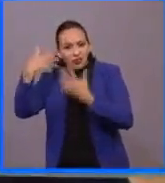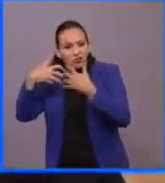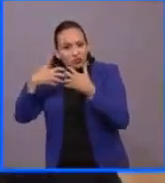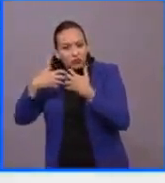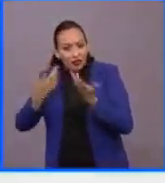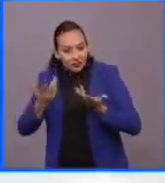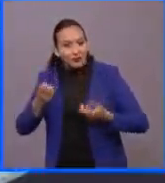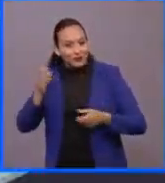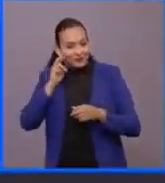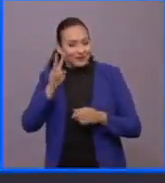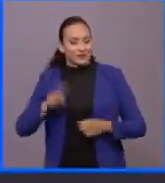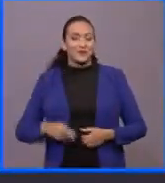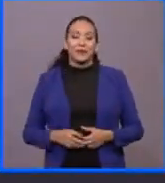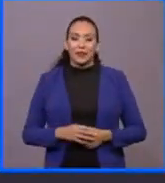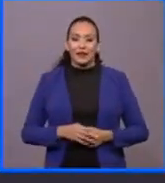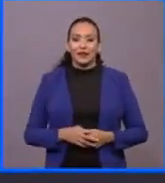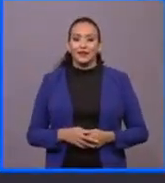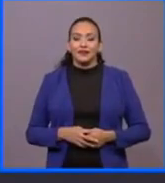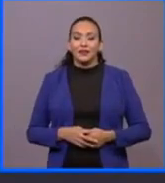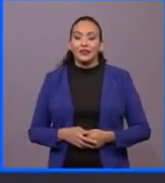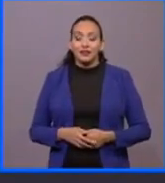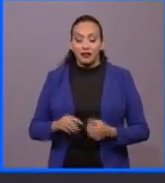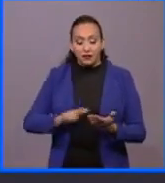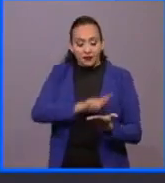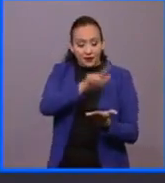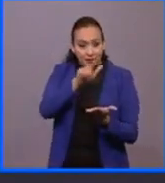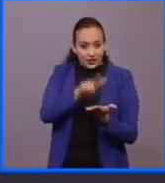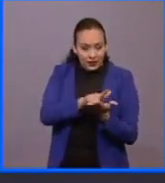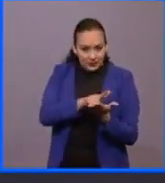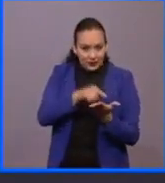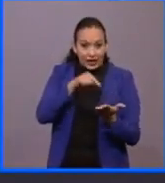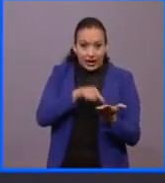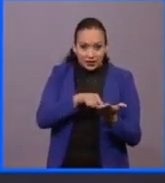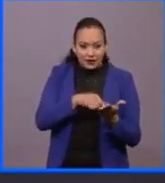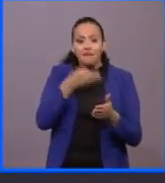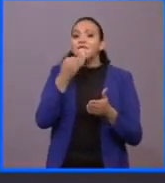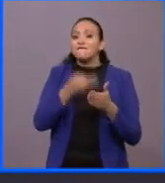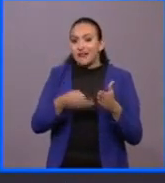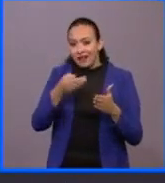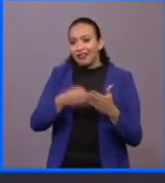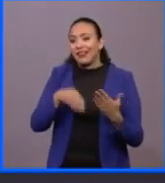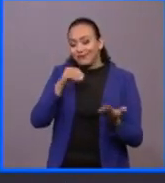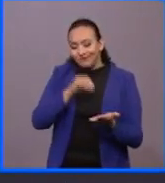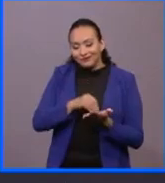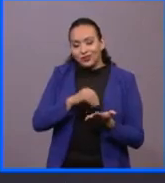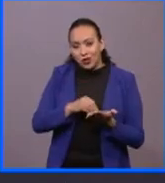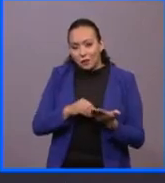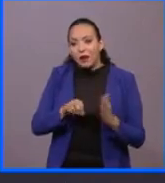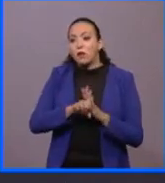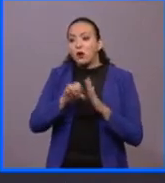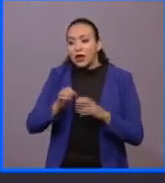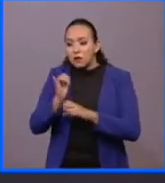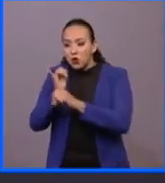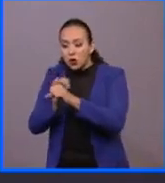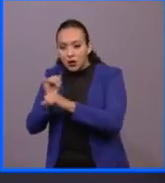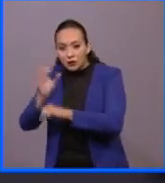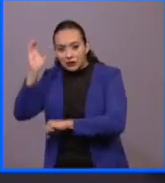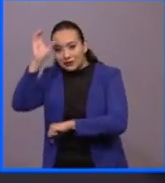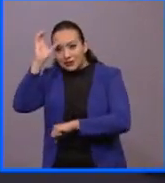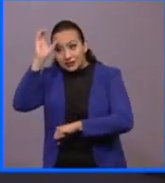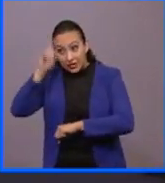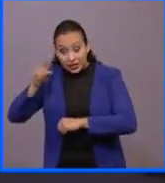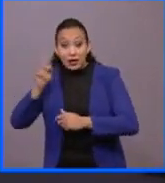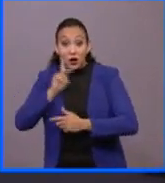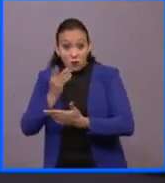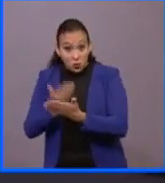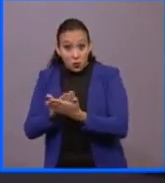Escuchemos. Es que el derecho no ha sido capaz de incorporar los